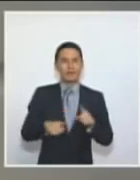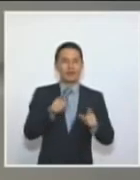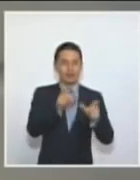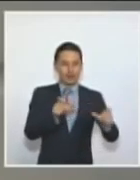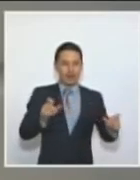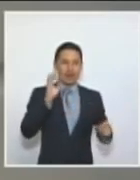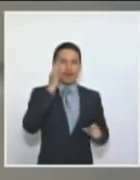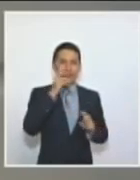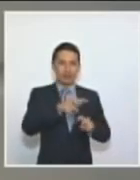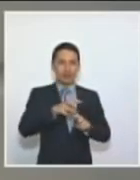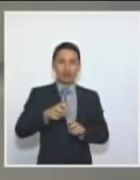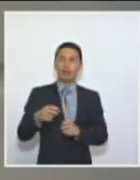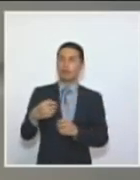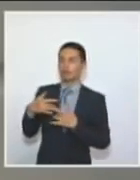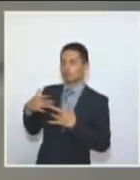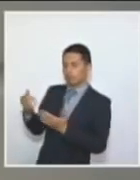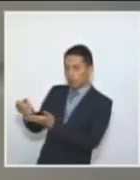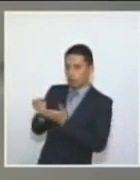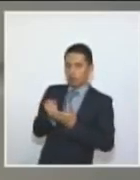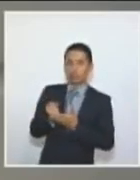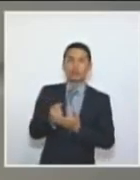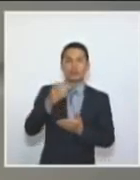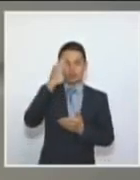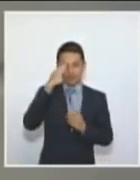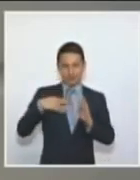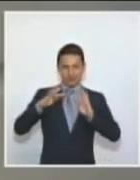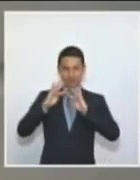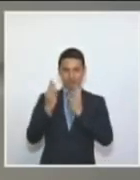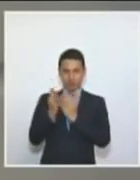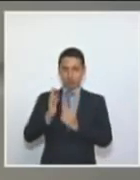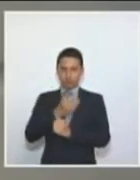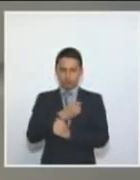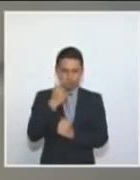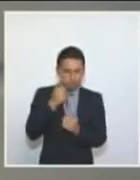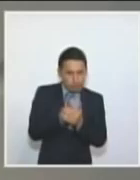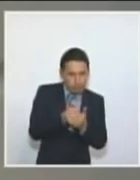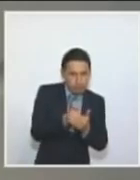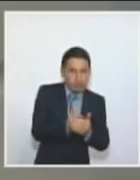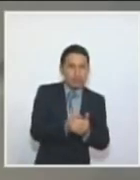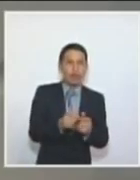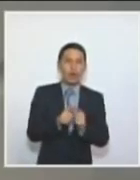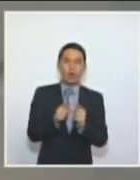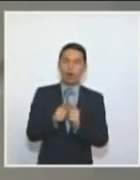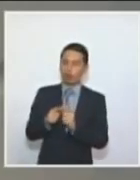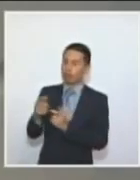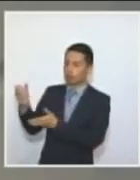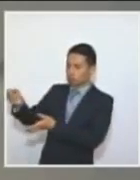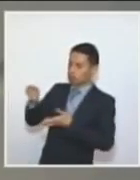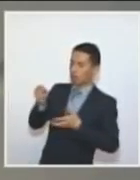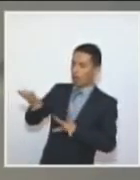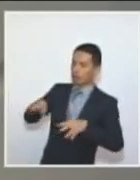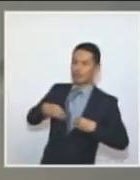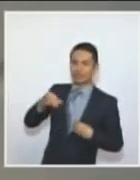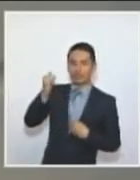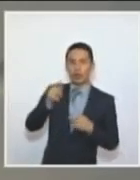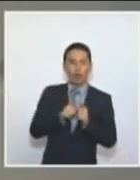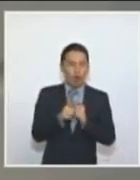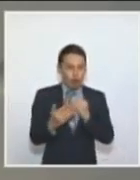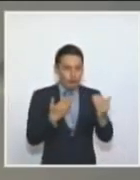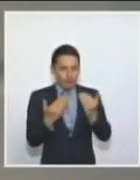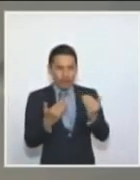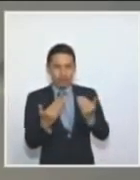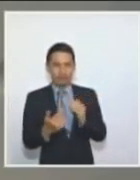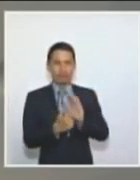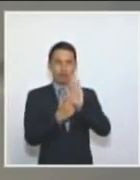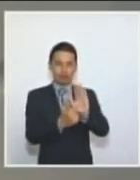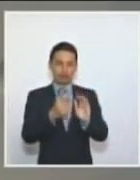del presidente Santos a instancias del Senado de la República como un mensaje de confianza hacia los productores de